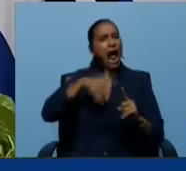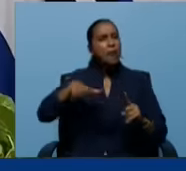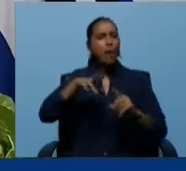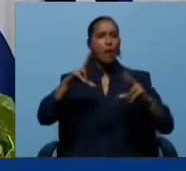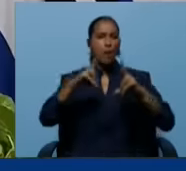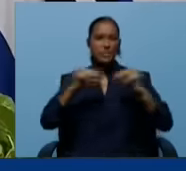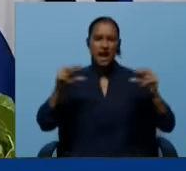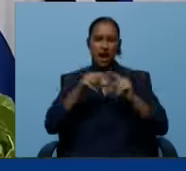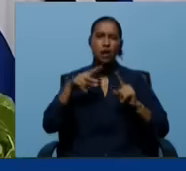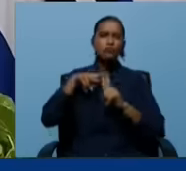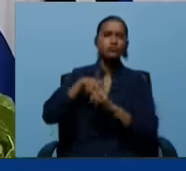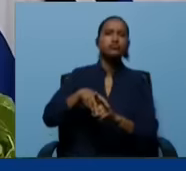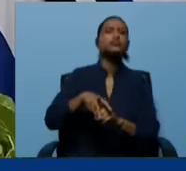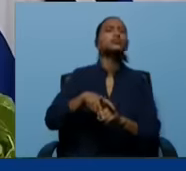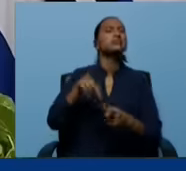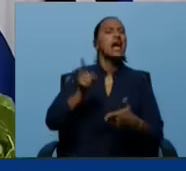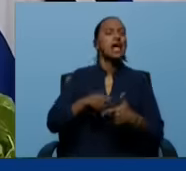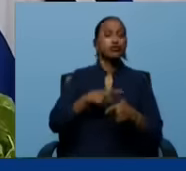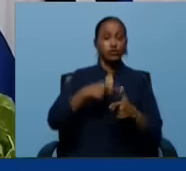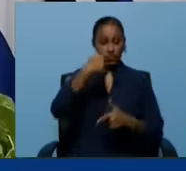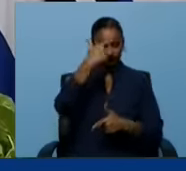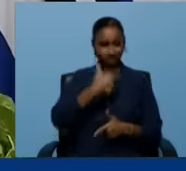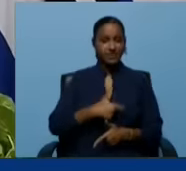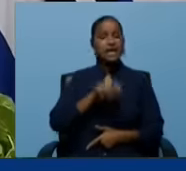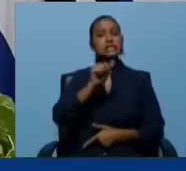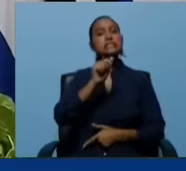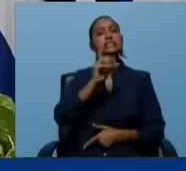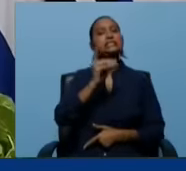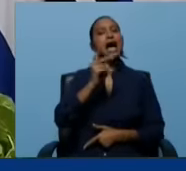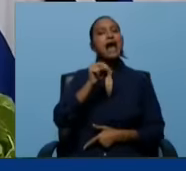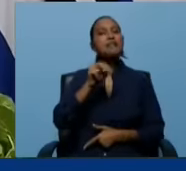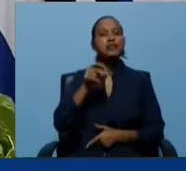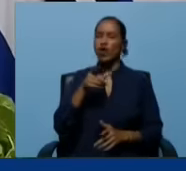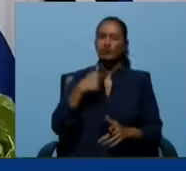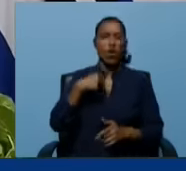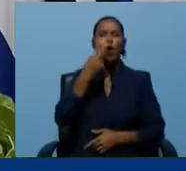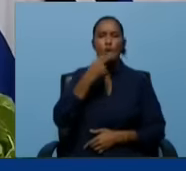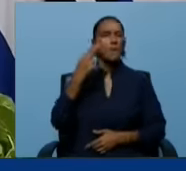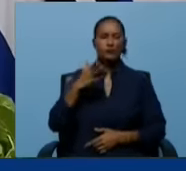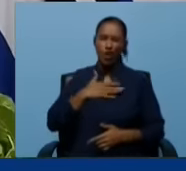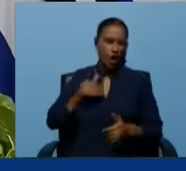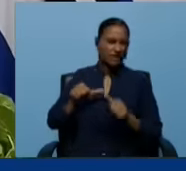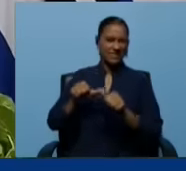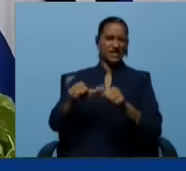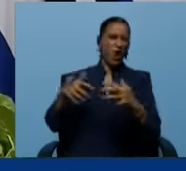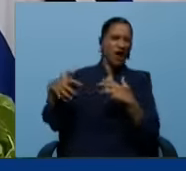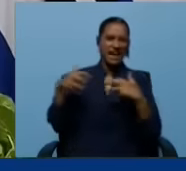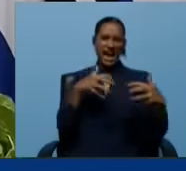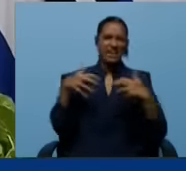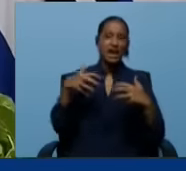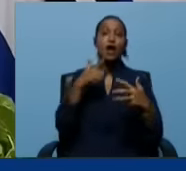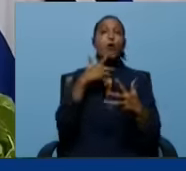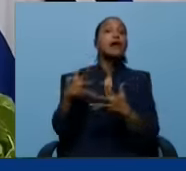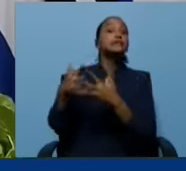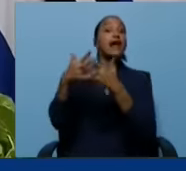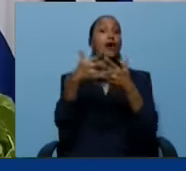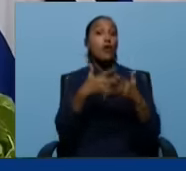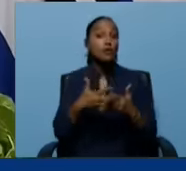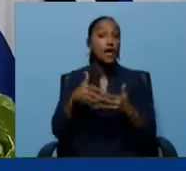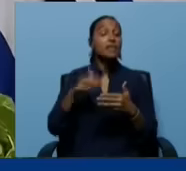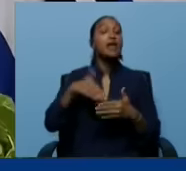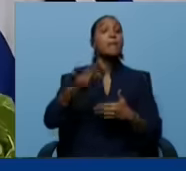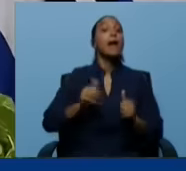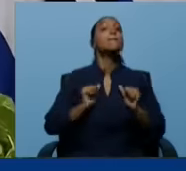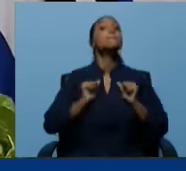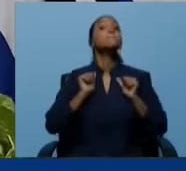Y ahí mismo él se comprometió a luchar contra los yanquis. Y luego empezó la batalla